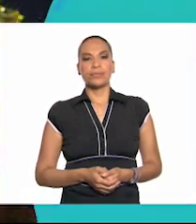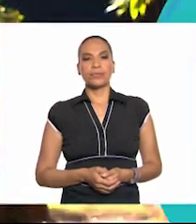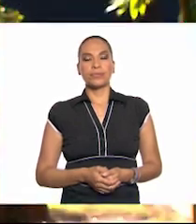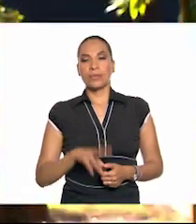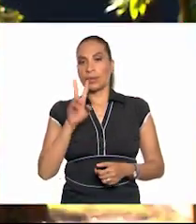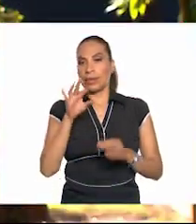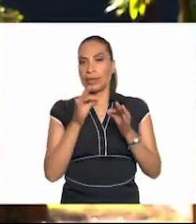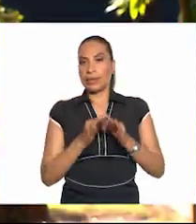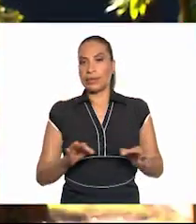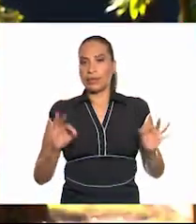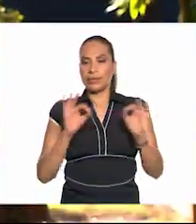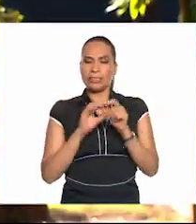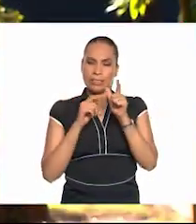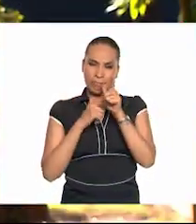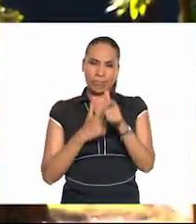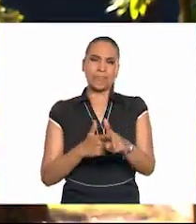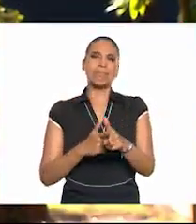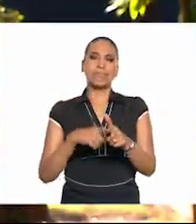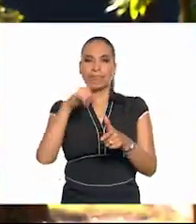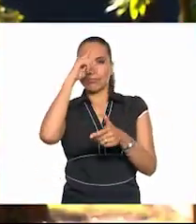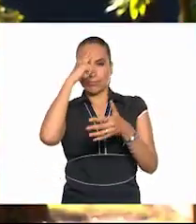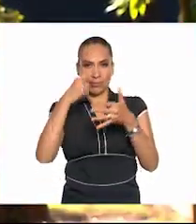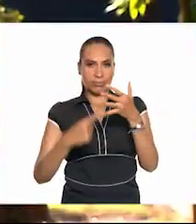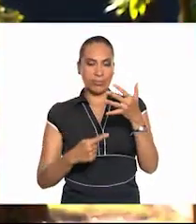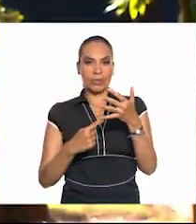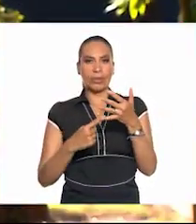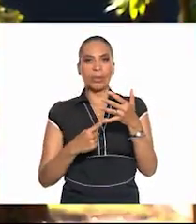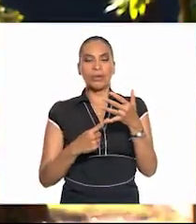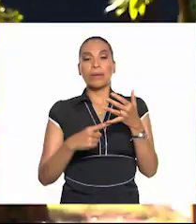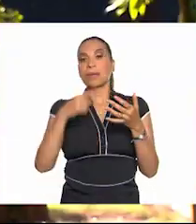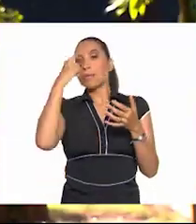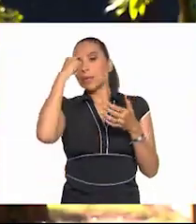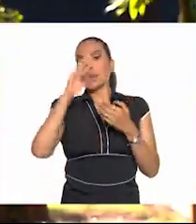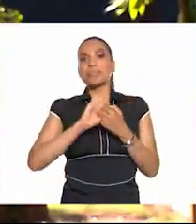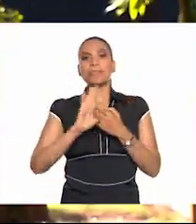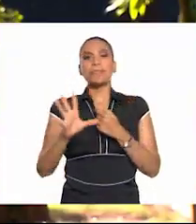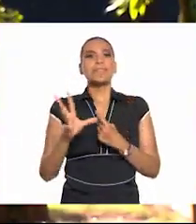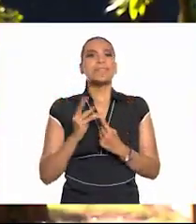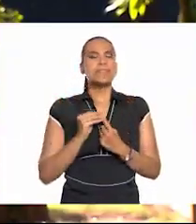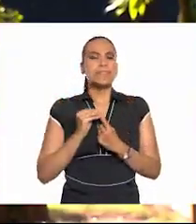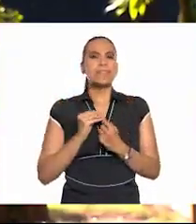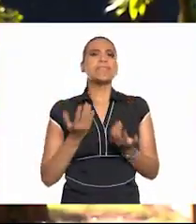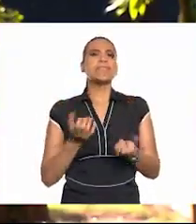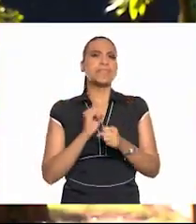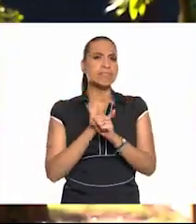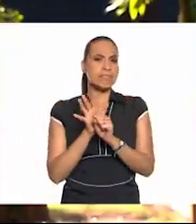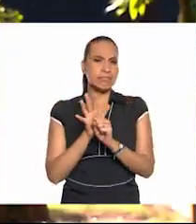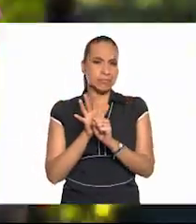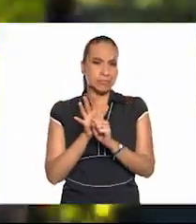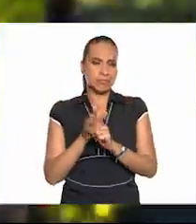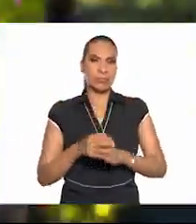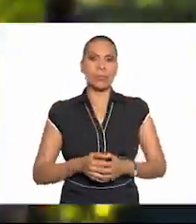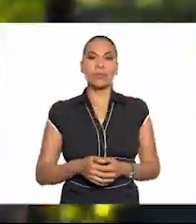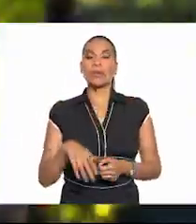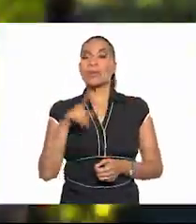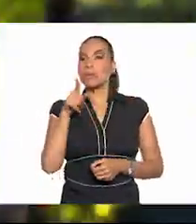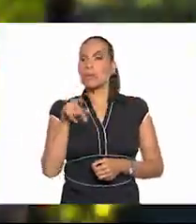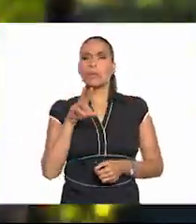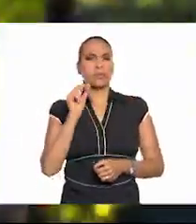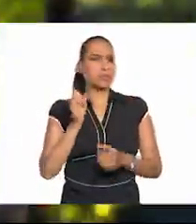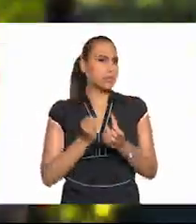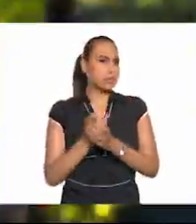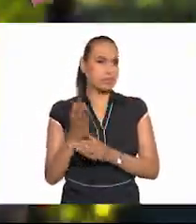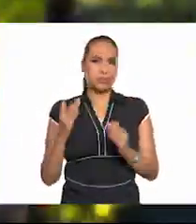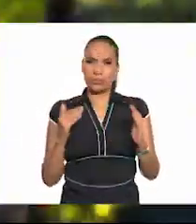Es muy importante continuar con las recomendaciones para evitar contagios de COVID. Trata de